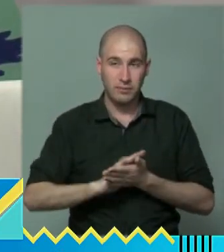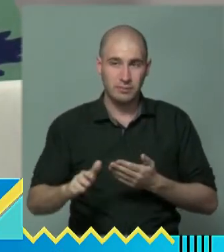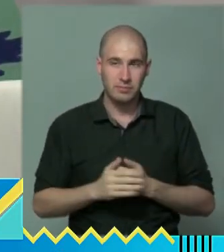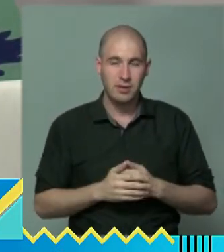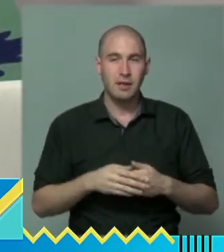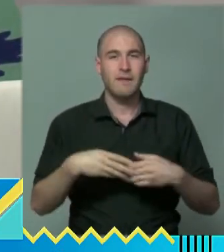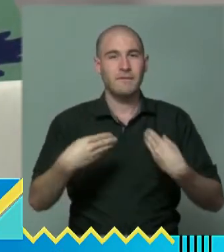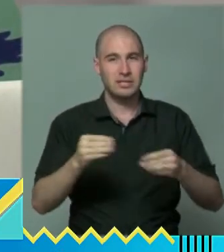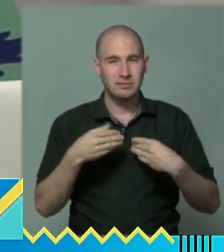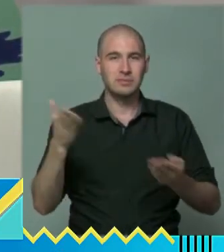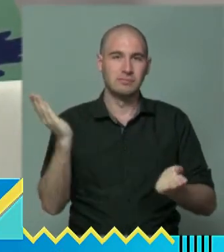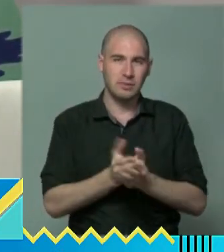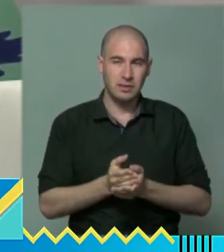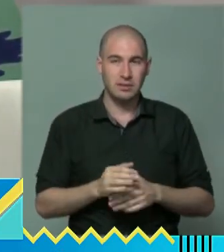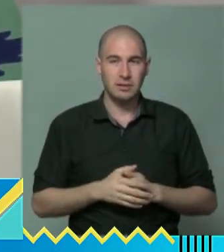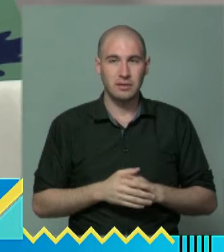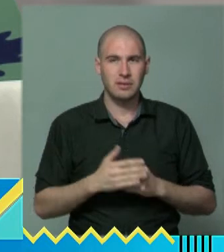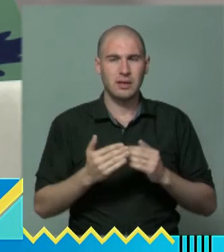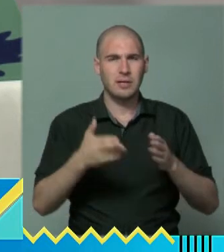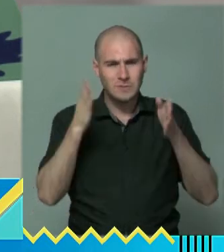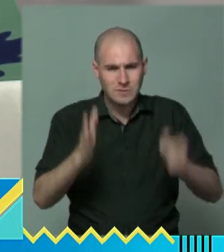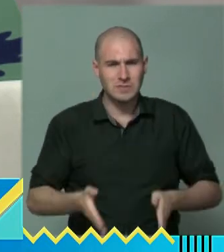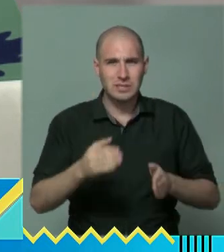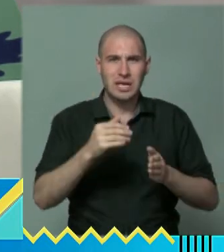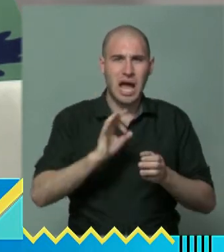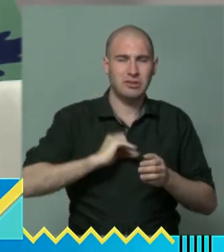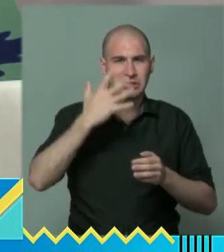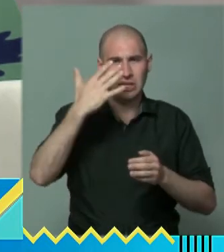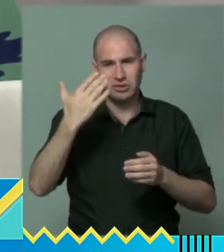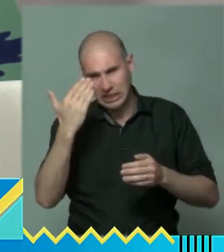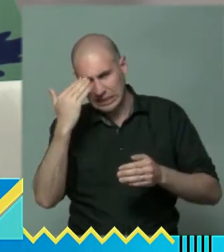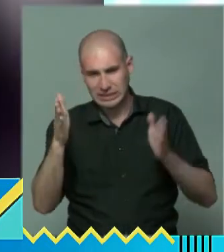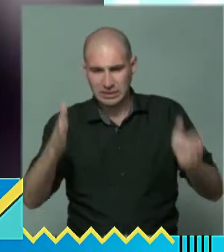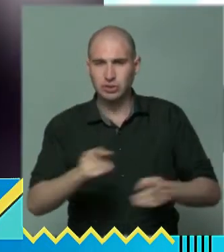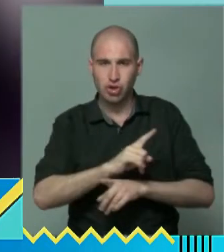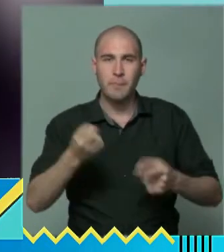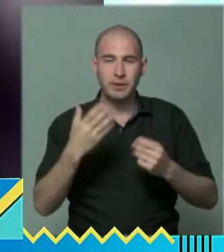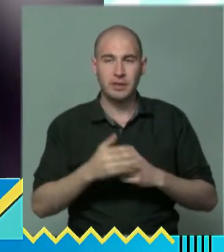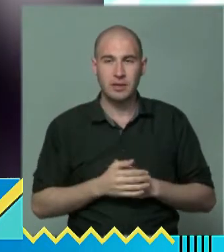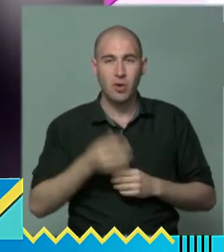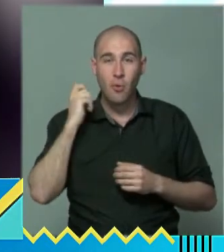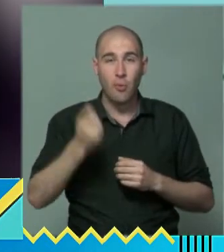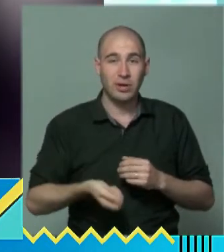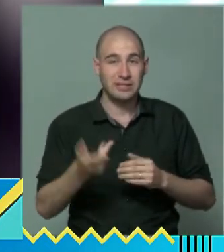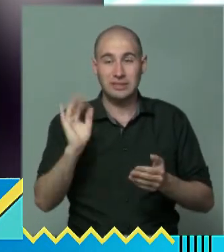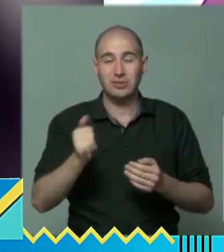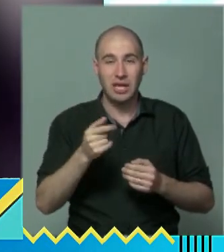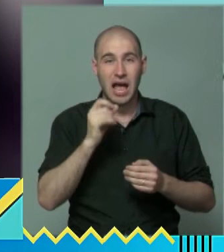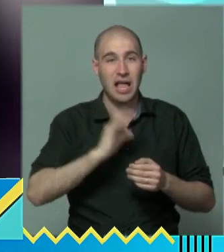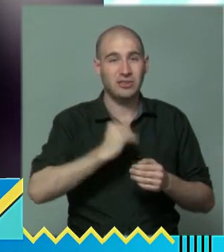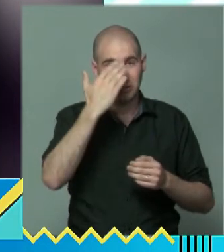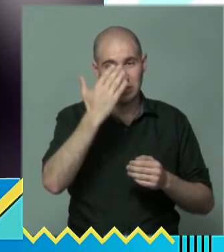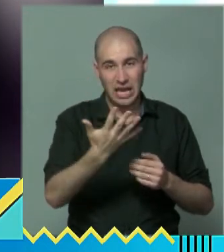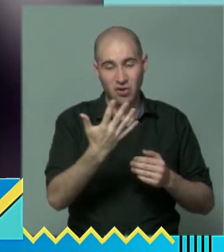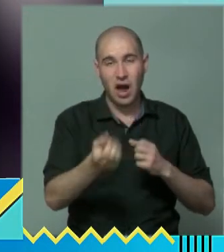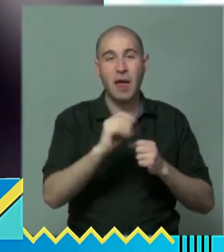con flexibilidad de penas, que no hayan escalas rígidas, que no sean entre 5 y 15 años, porque a veces el juez no tiene alternativa y le da 5 años y en